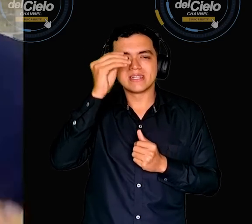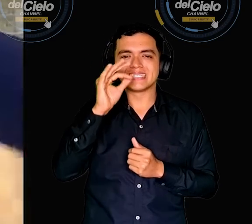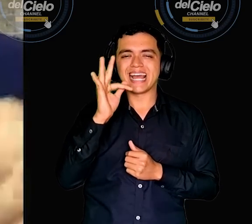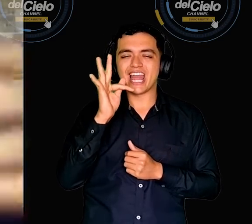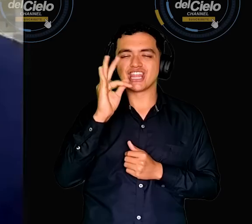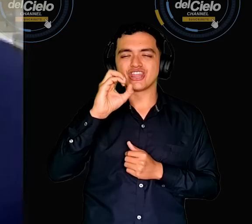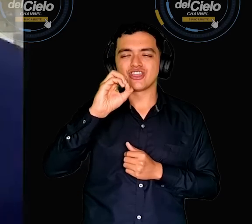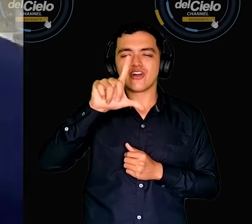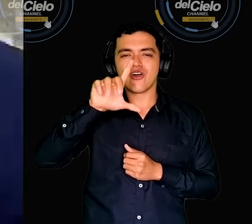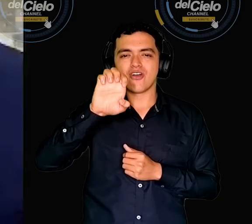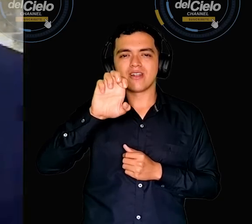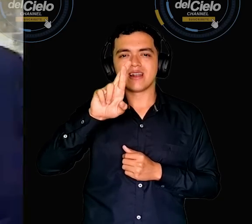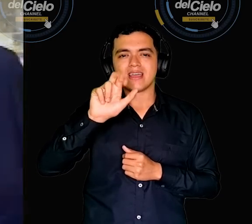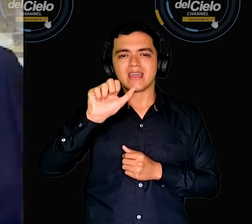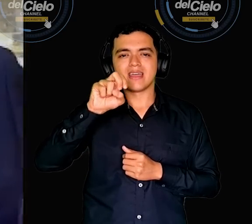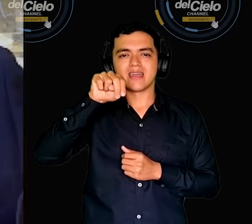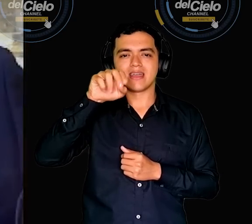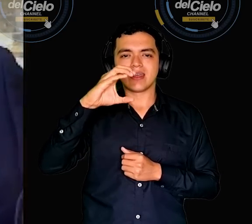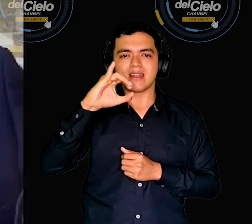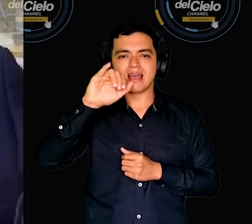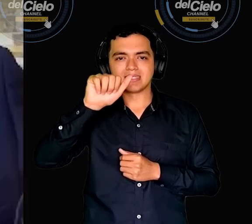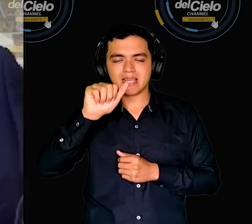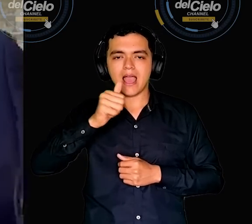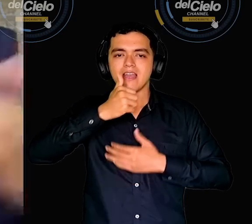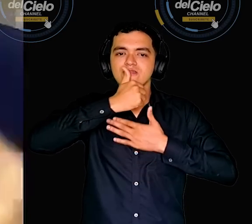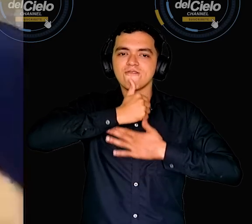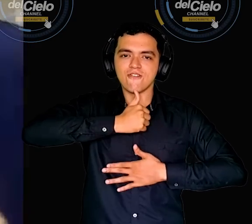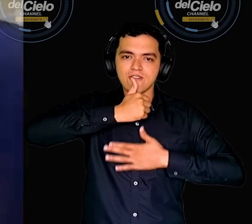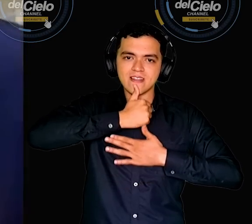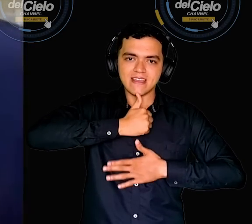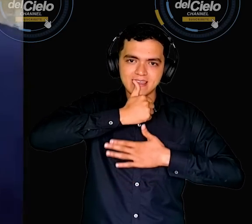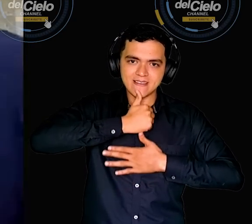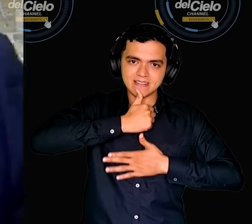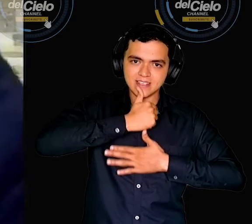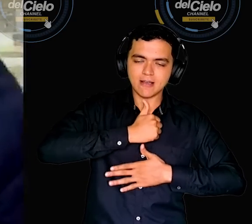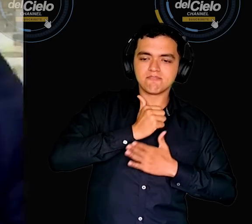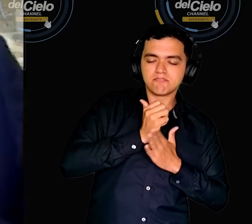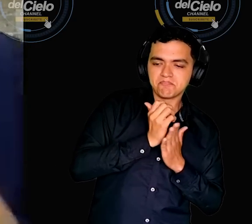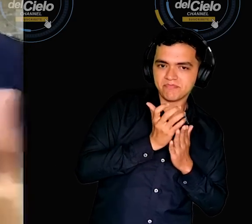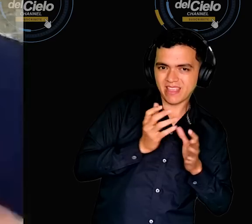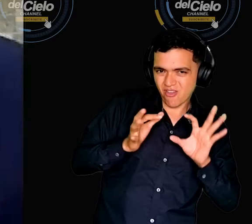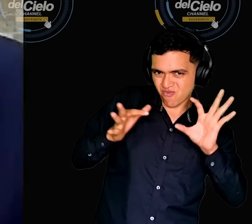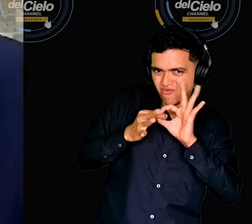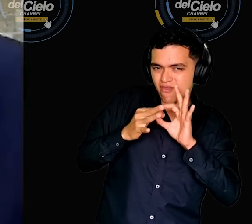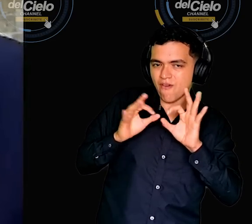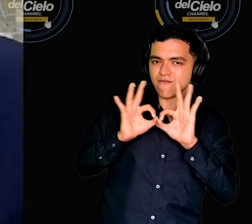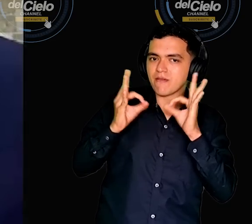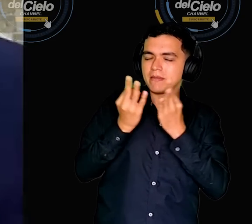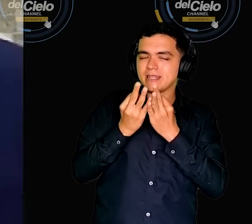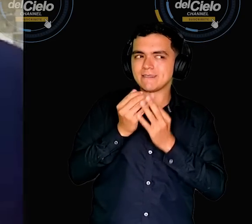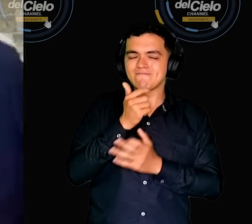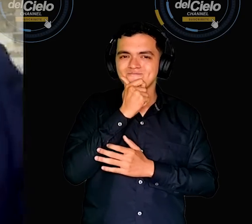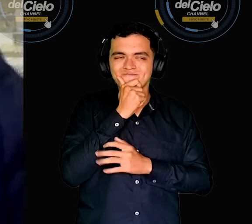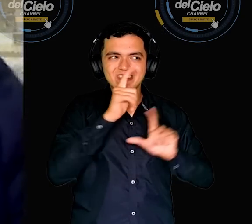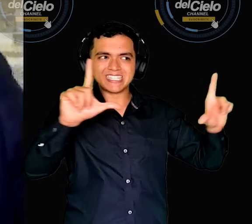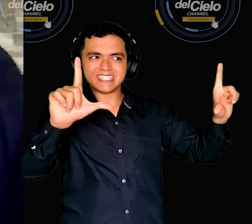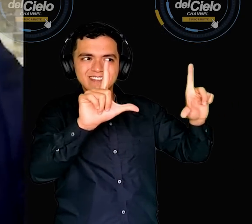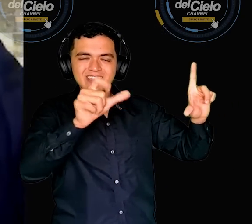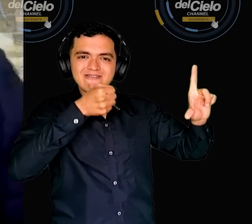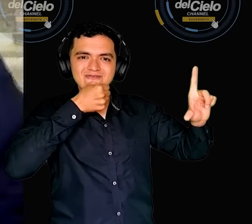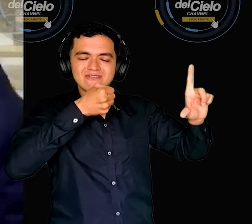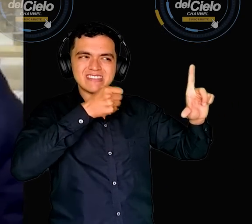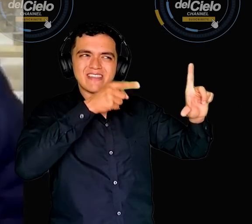yo entiendo que soy parte de ese todo y que por eso hago las cosas, para que los míos no lleguen al